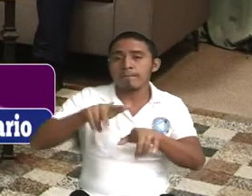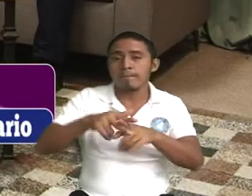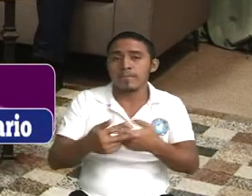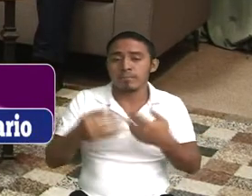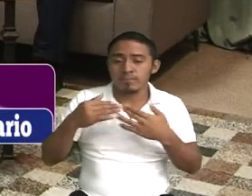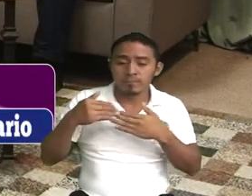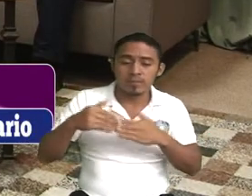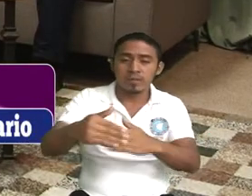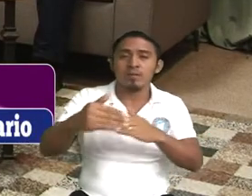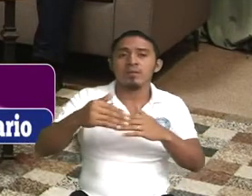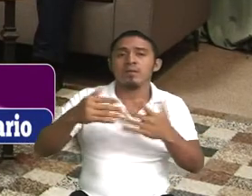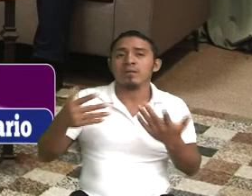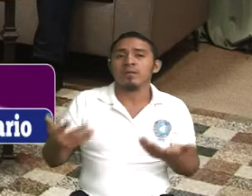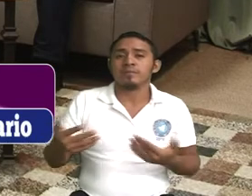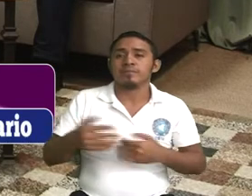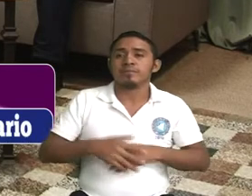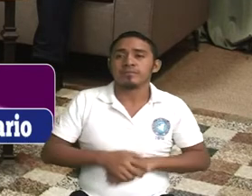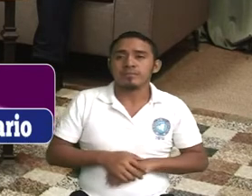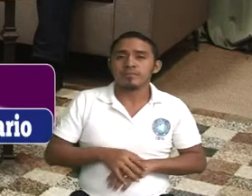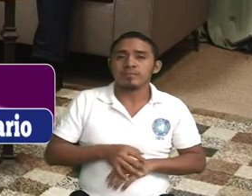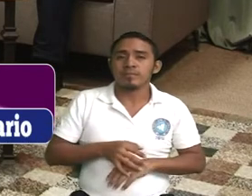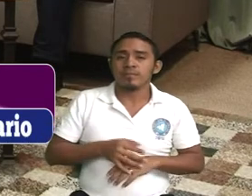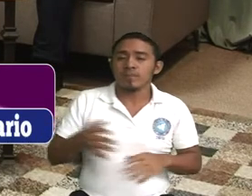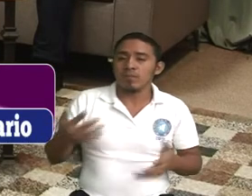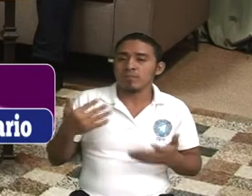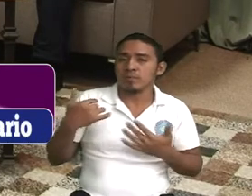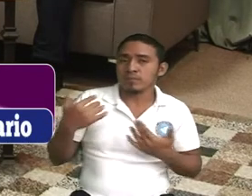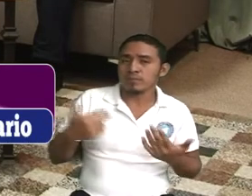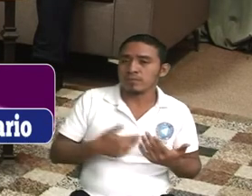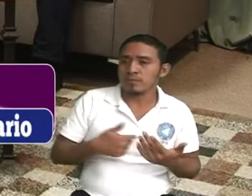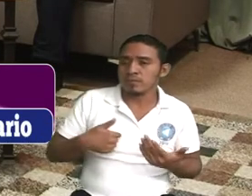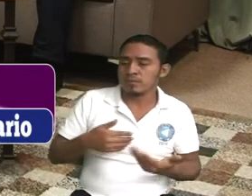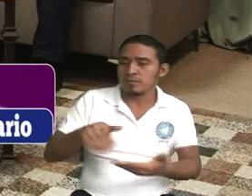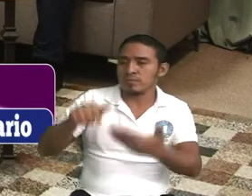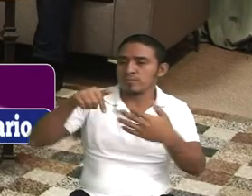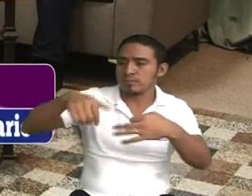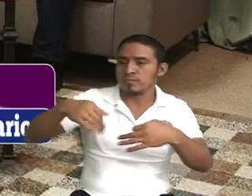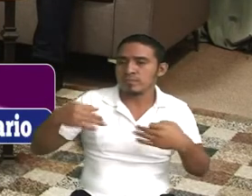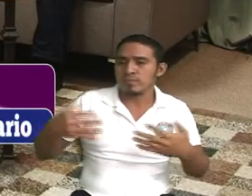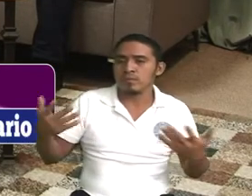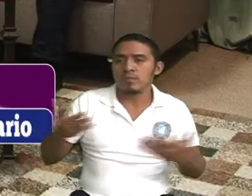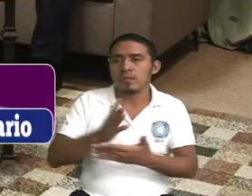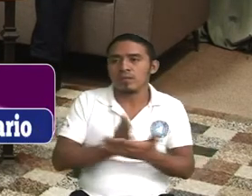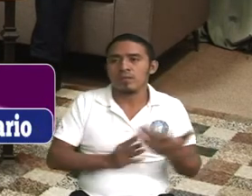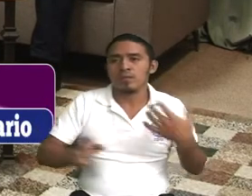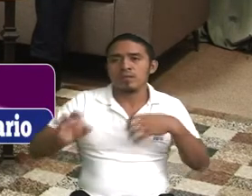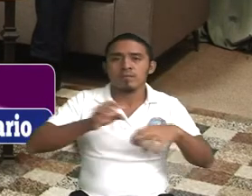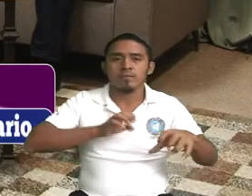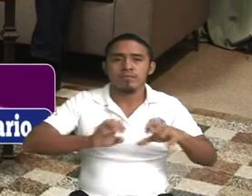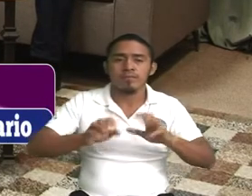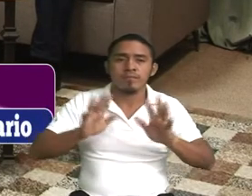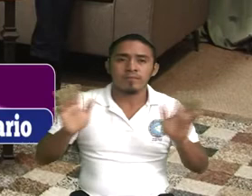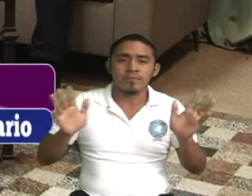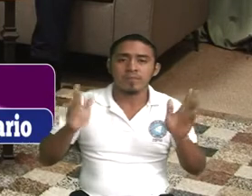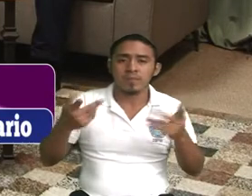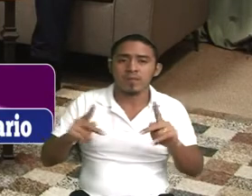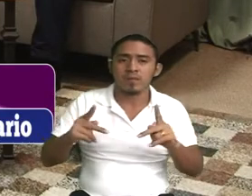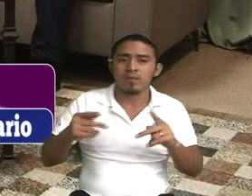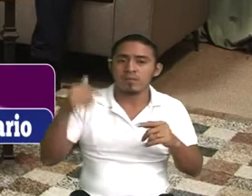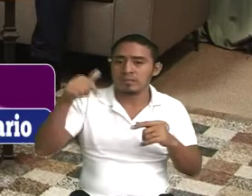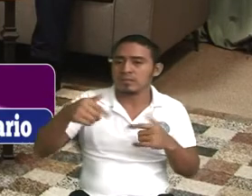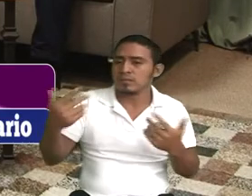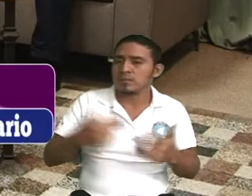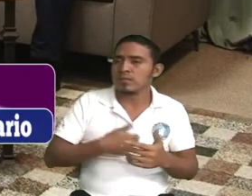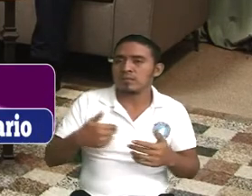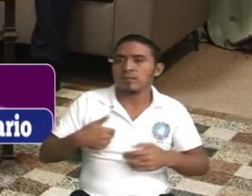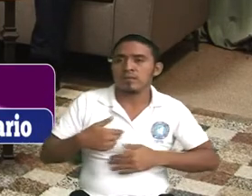inicia precisamente antes de que concluya la otra. ¿Qué es lo que nos espera? Usted nos dio de cara ya algunas actividades puntuales, sin embargo no van a quedarse allí. ¿Qué es lo